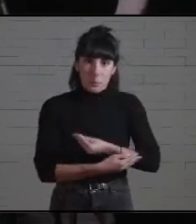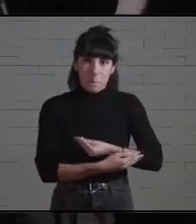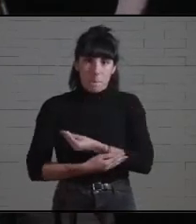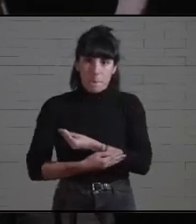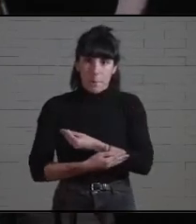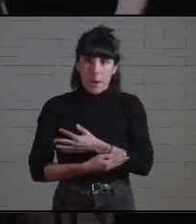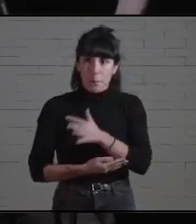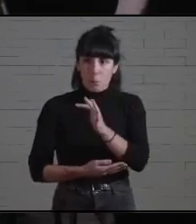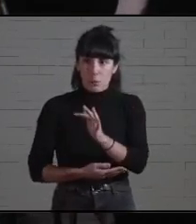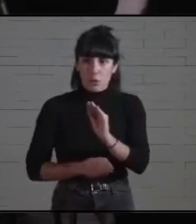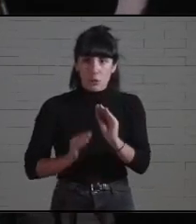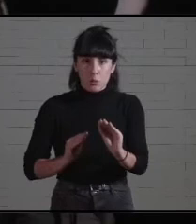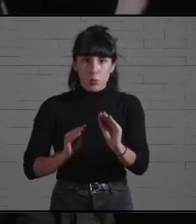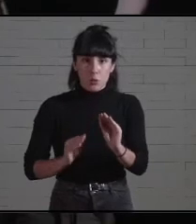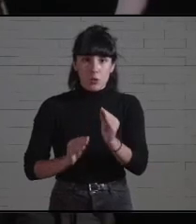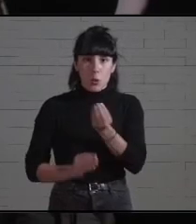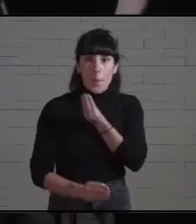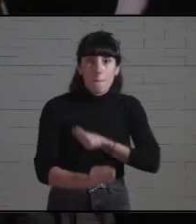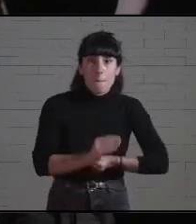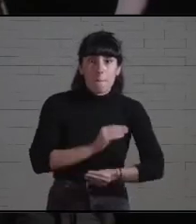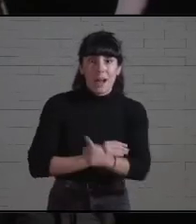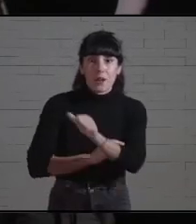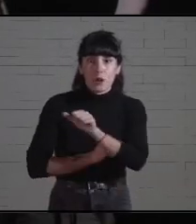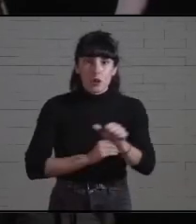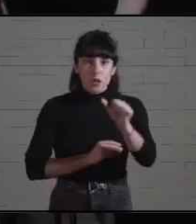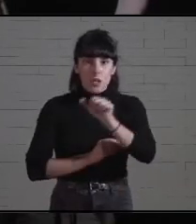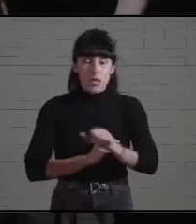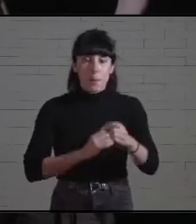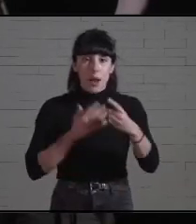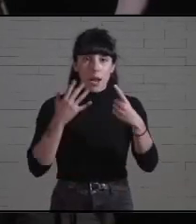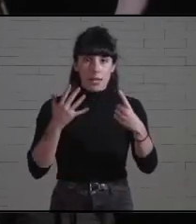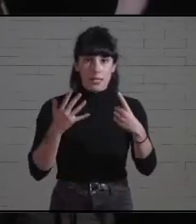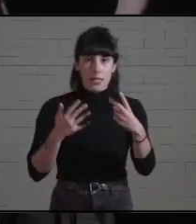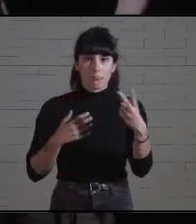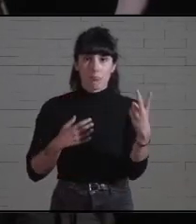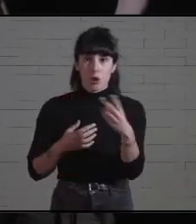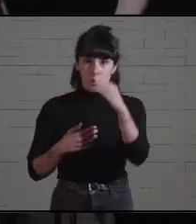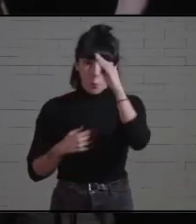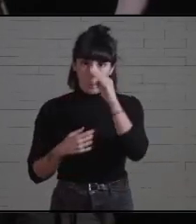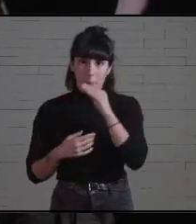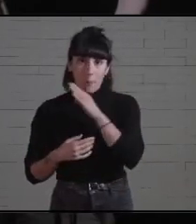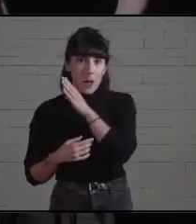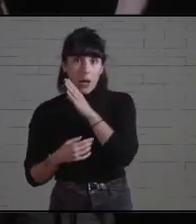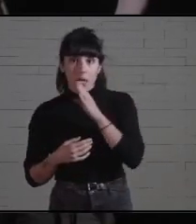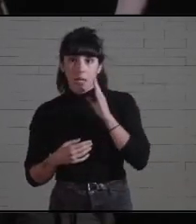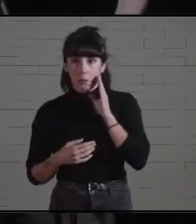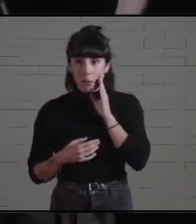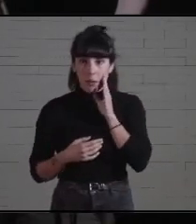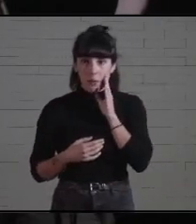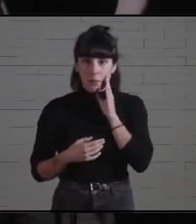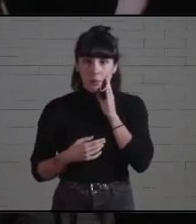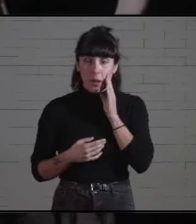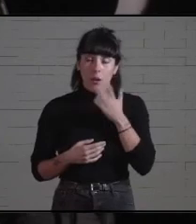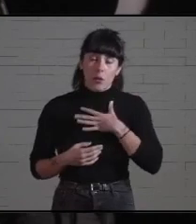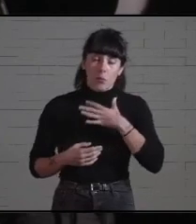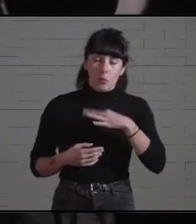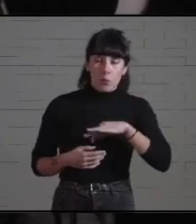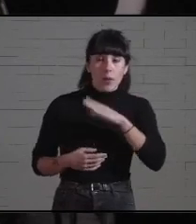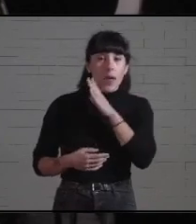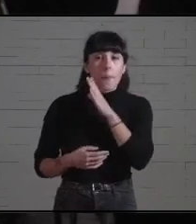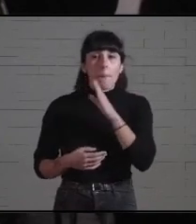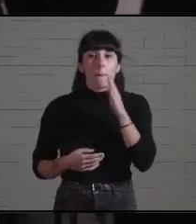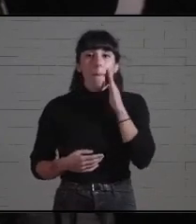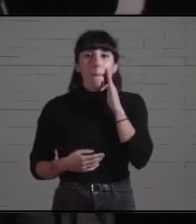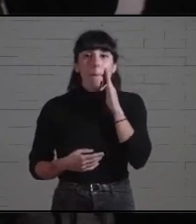posteriores al parto, disfrutadas por ambos progenitores, la madre biológica y el otro progenitor,